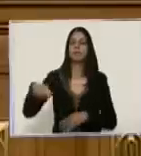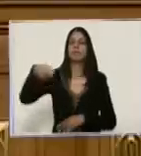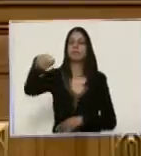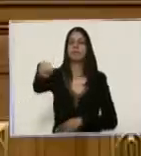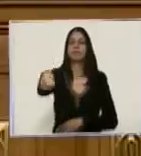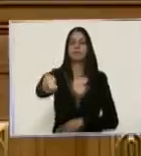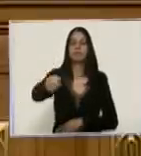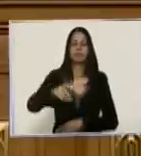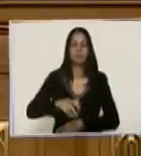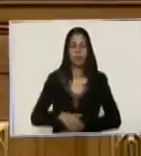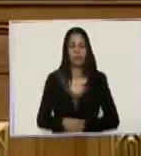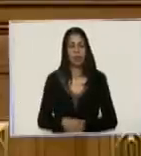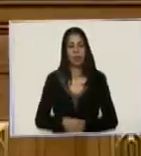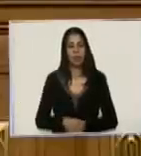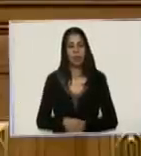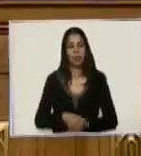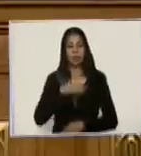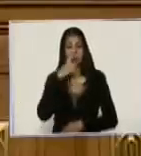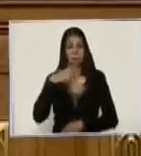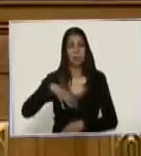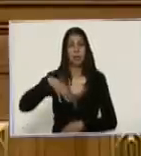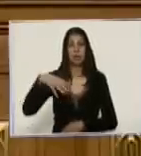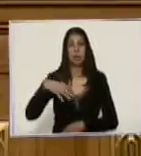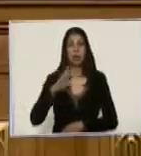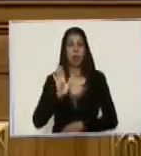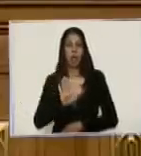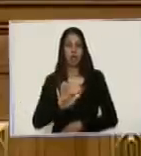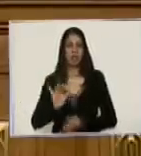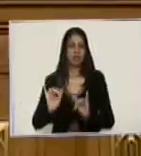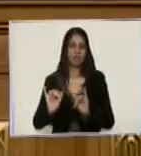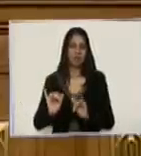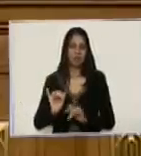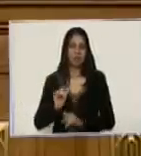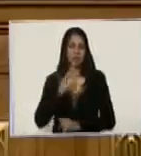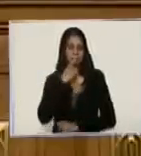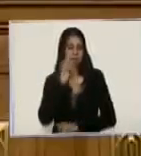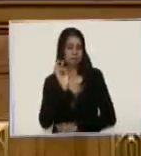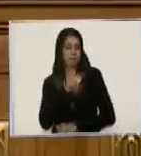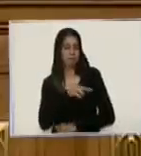escualios, y más que todo, esa élite que ve siempre